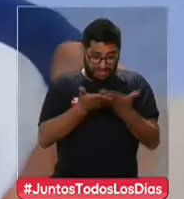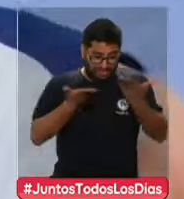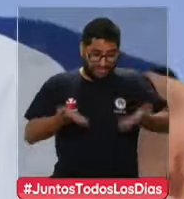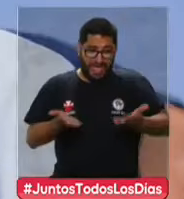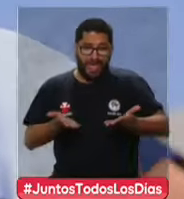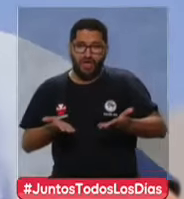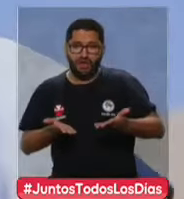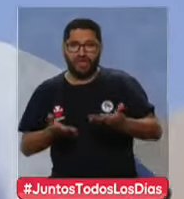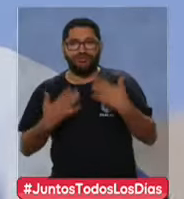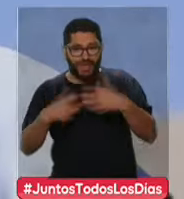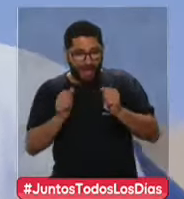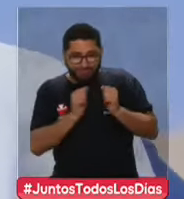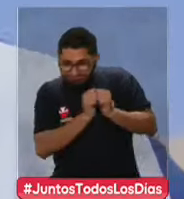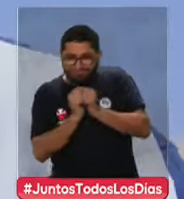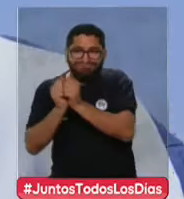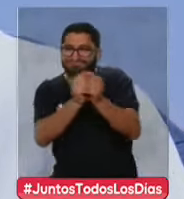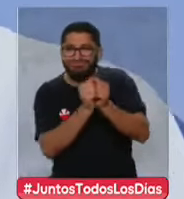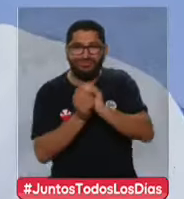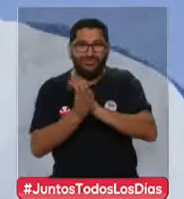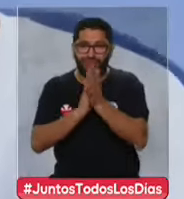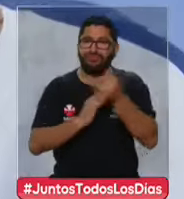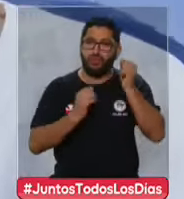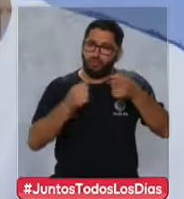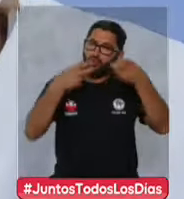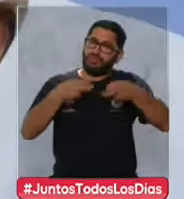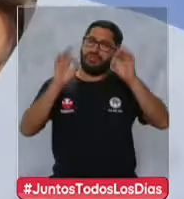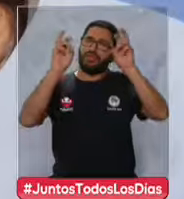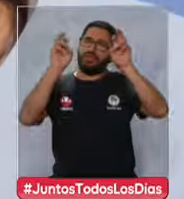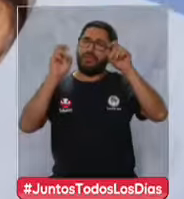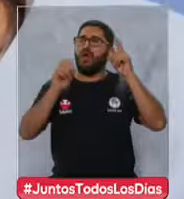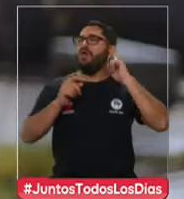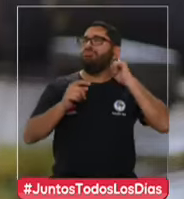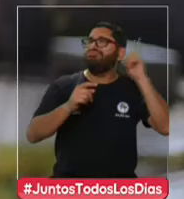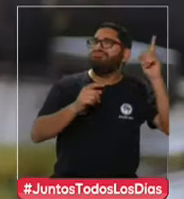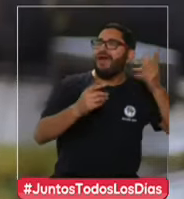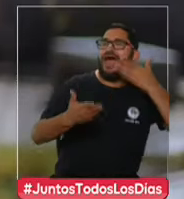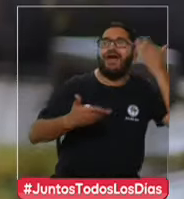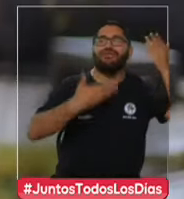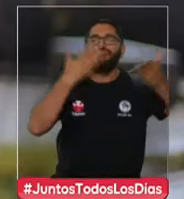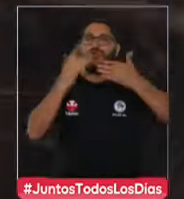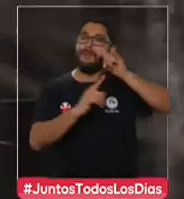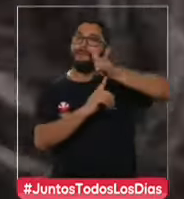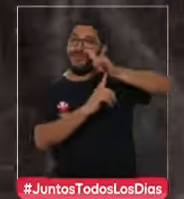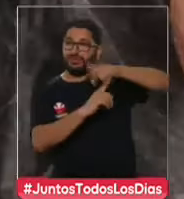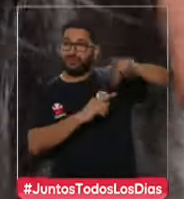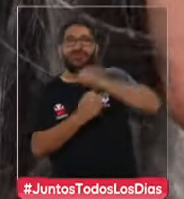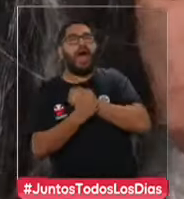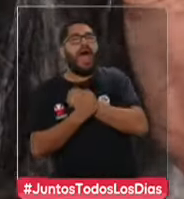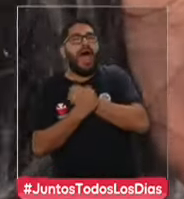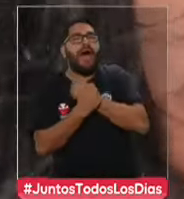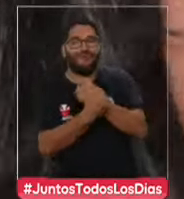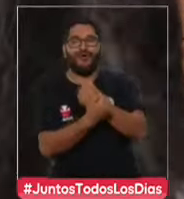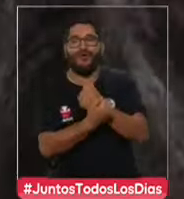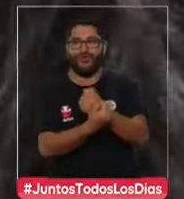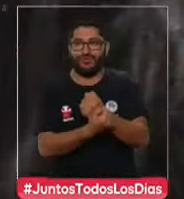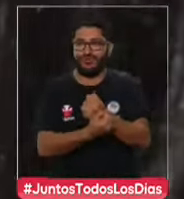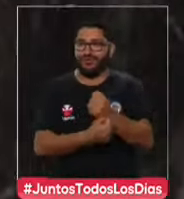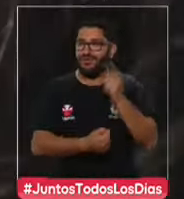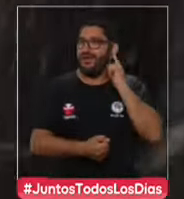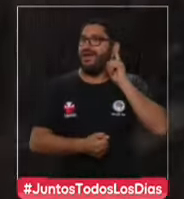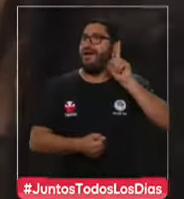floreciendo. Y ahora, cuando yo escucho la canción en Mejillones, yo tuve un amor, pongo pausa.